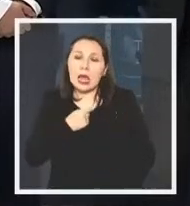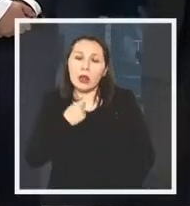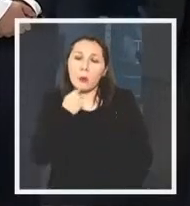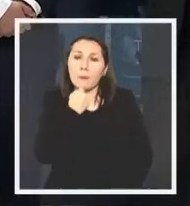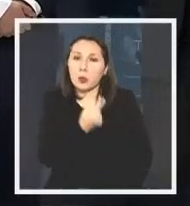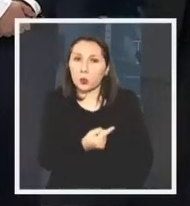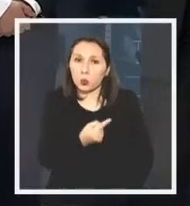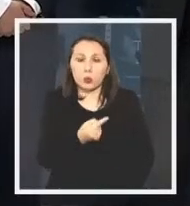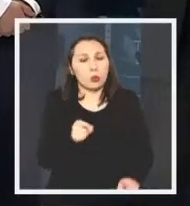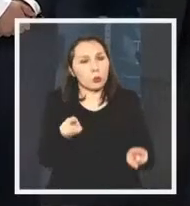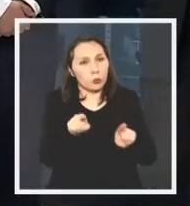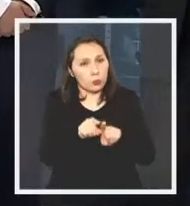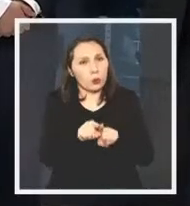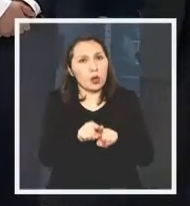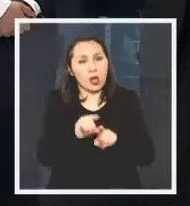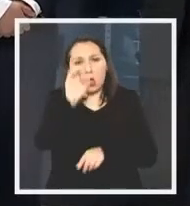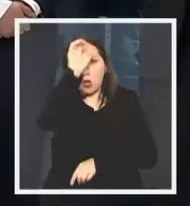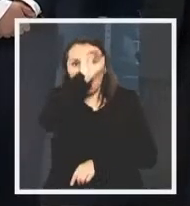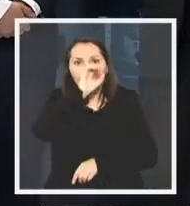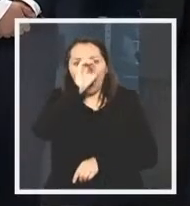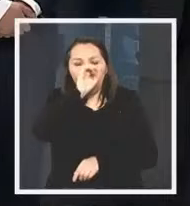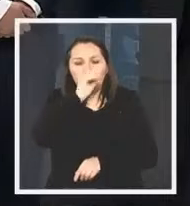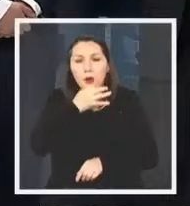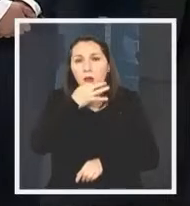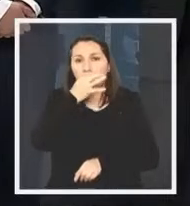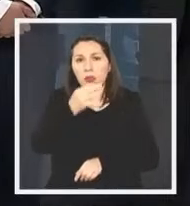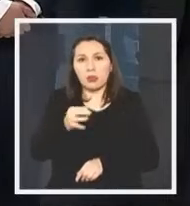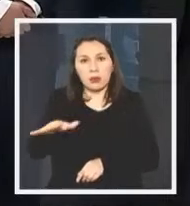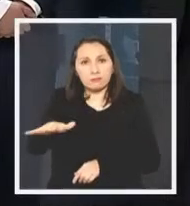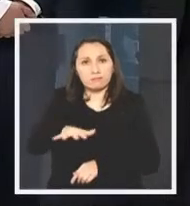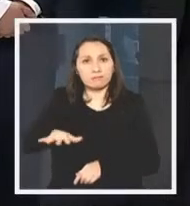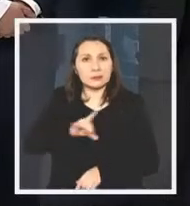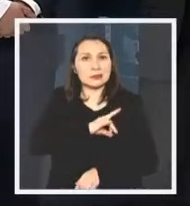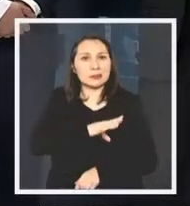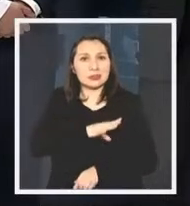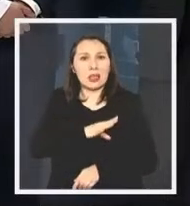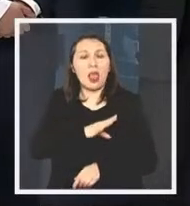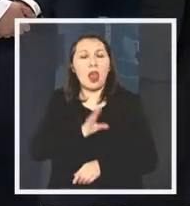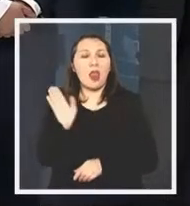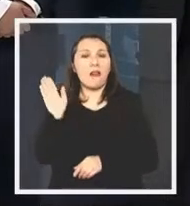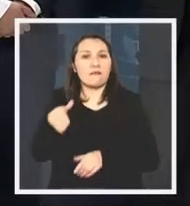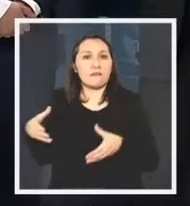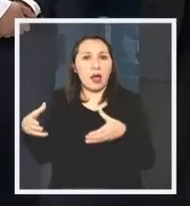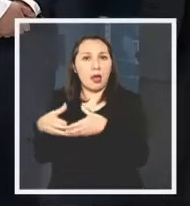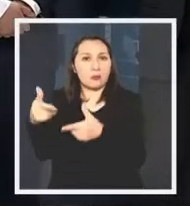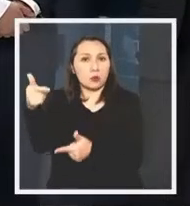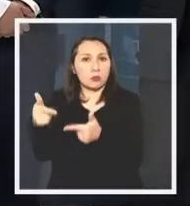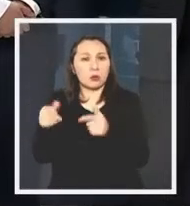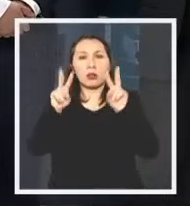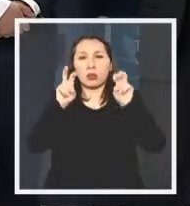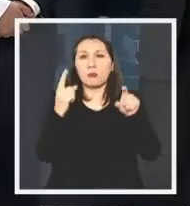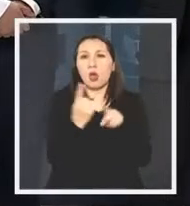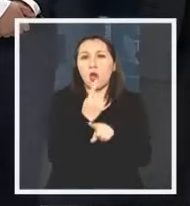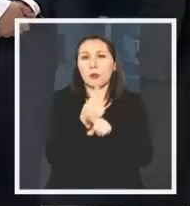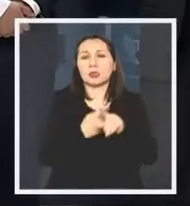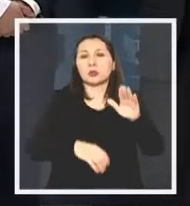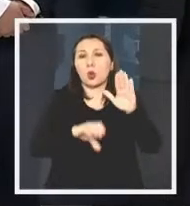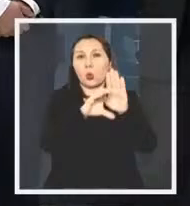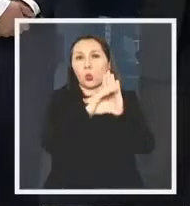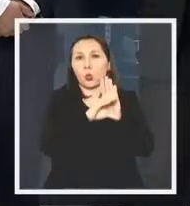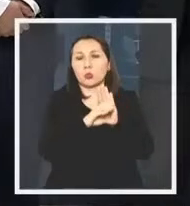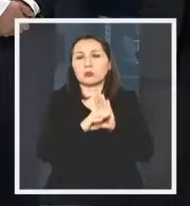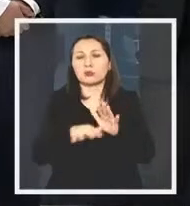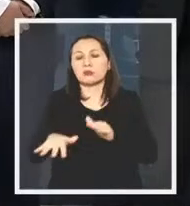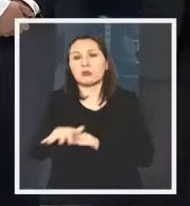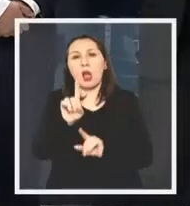le queremos consultar respecto a la postura que ha adoptado un sector de chile vamos sobre las conversaciones constituyentes se